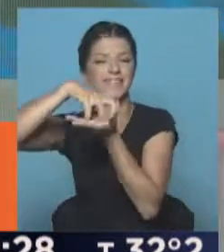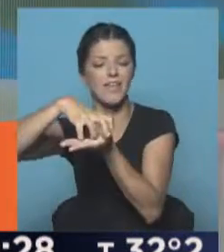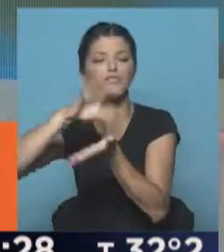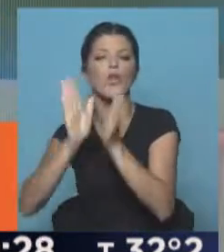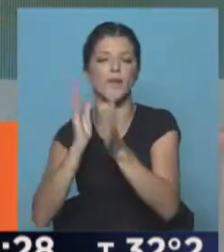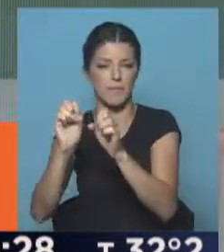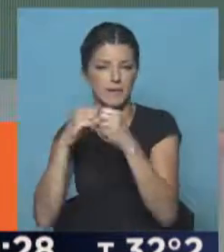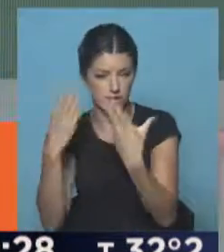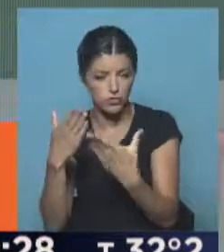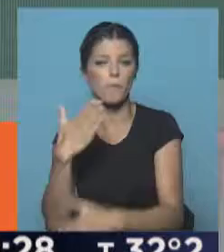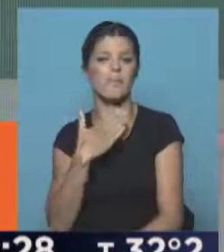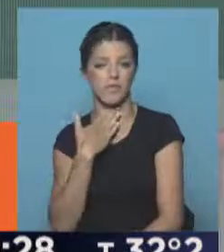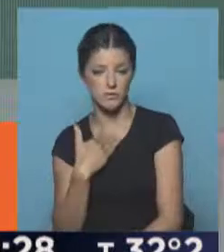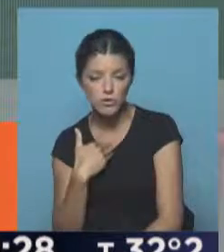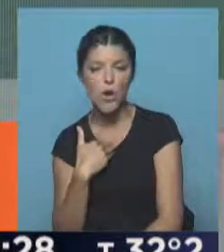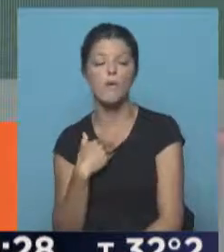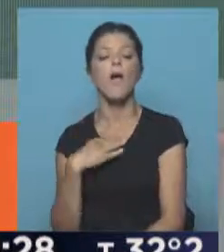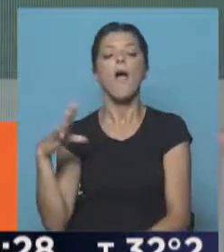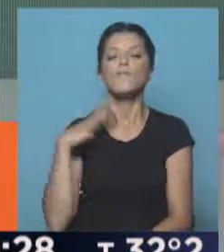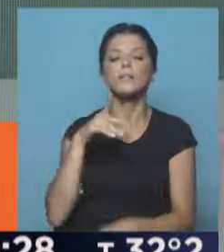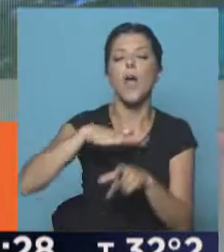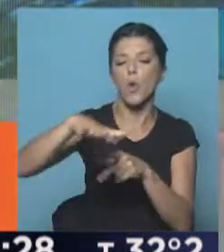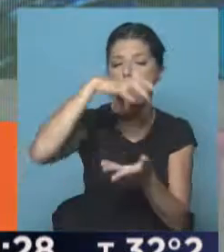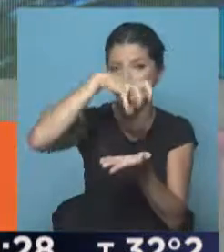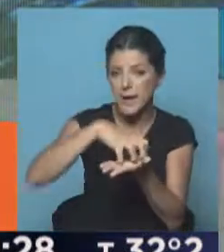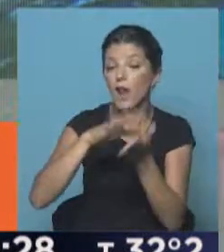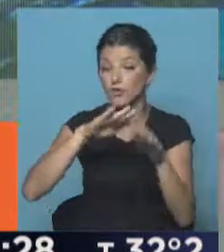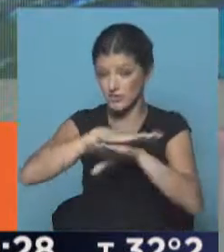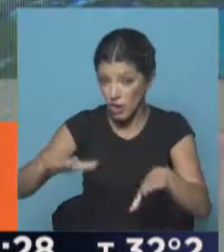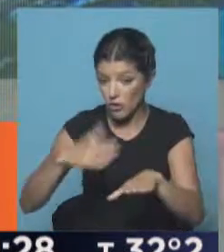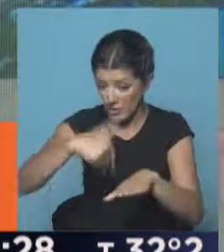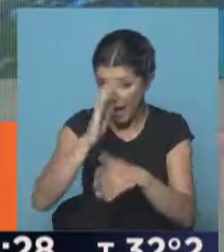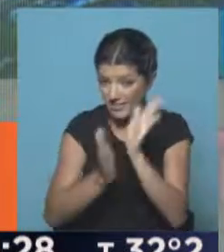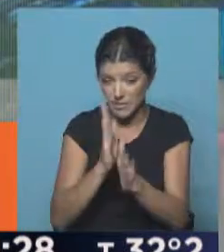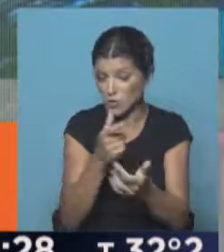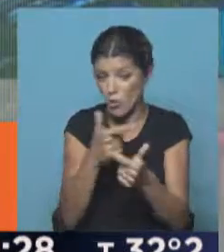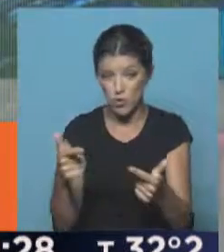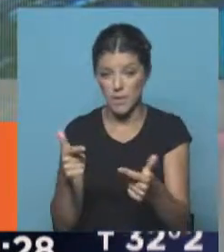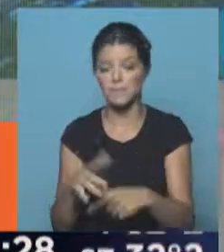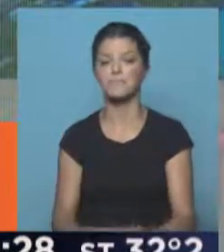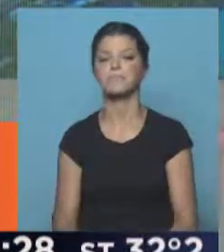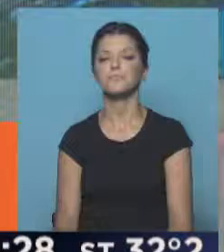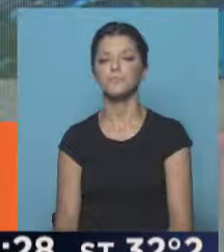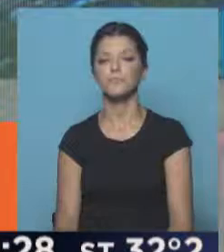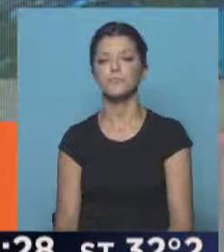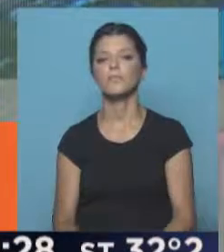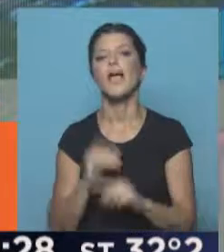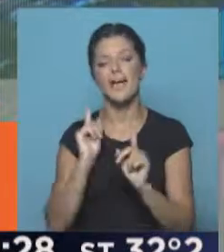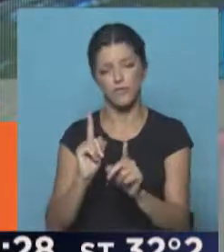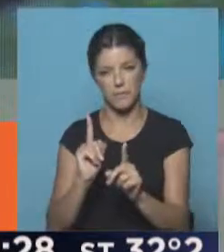la falta de espacios para los pibes que están necesitando tratamiento así que en eso se basa específicamente